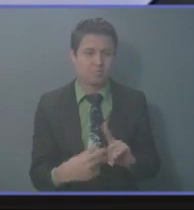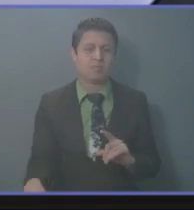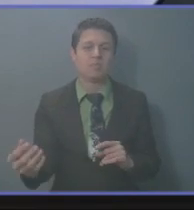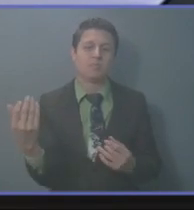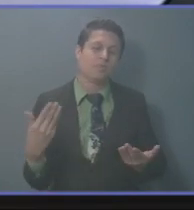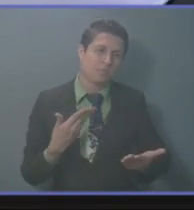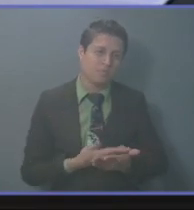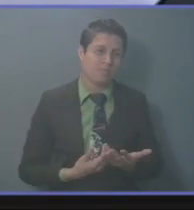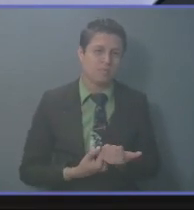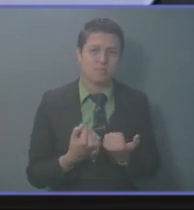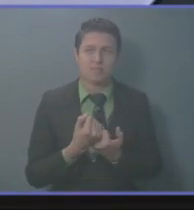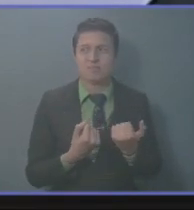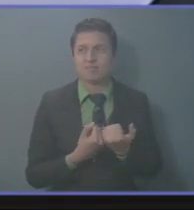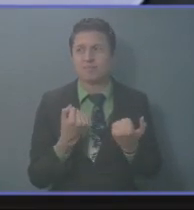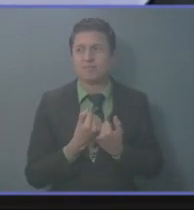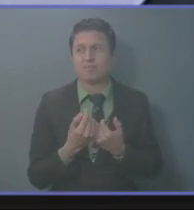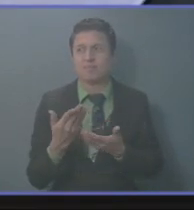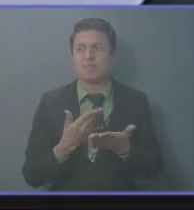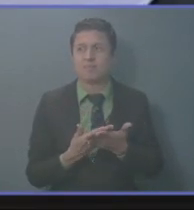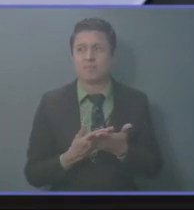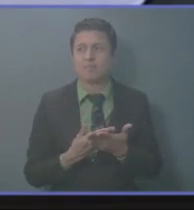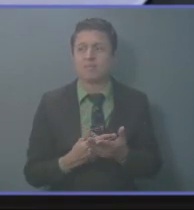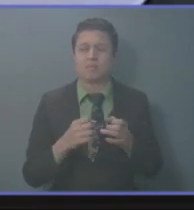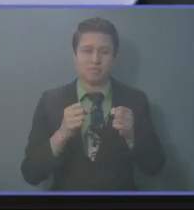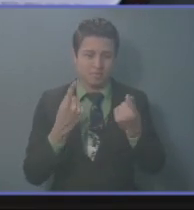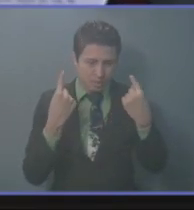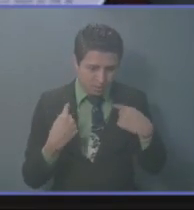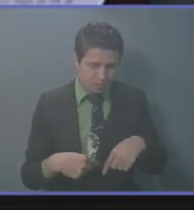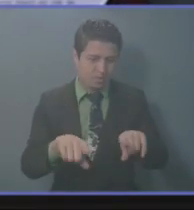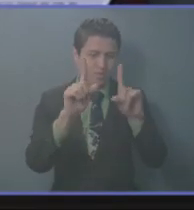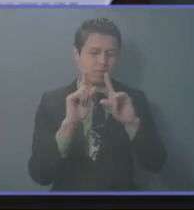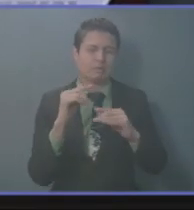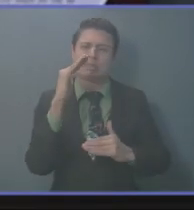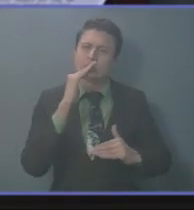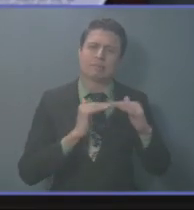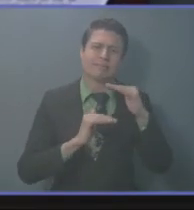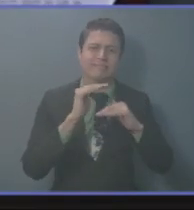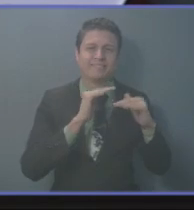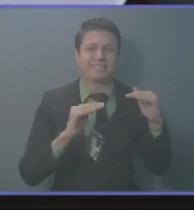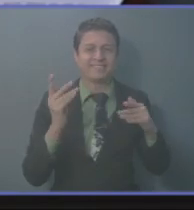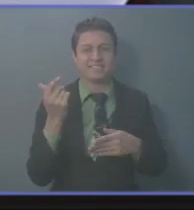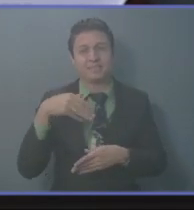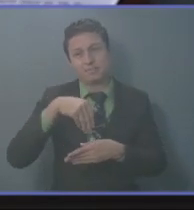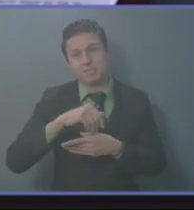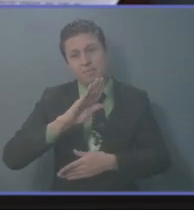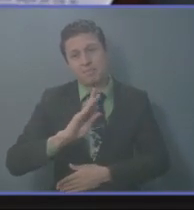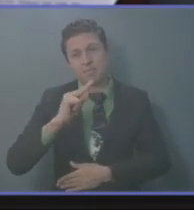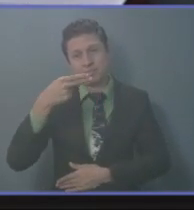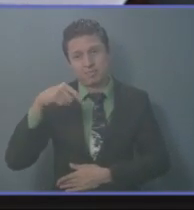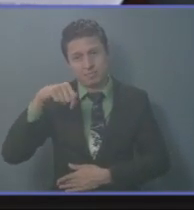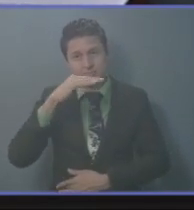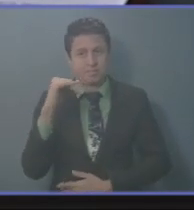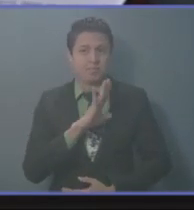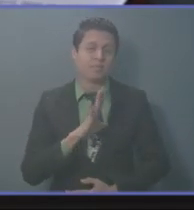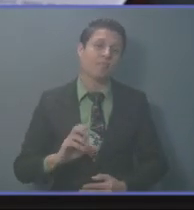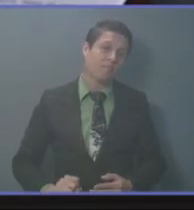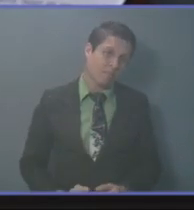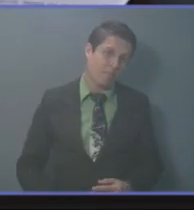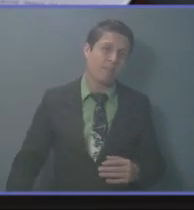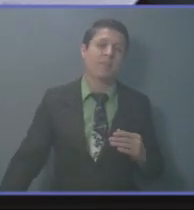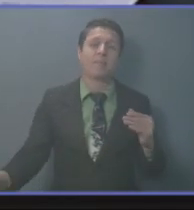positiva evolución en la solidez financiera que progresivamente ha venido sosteniendo el Banco Hipotecario de El Salvador S.A. y